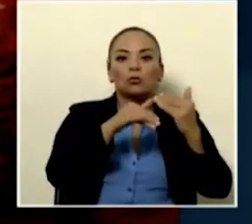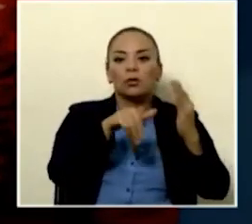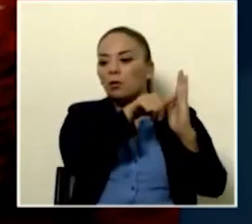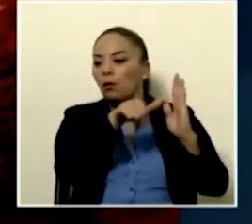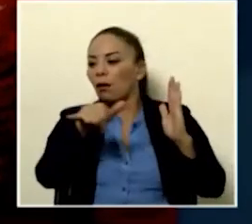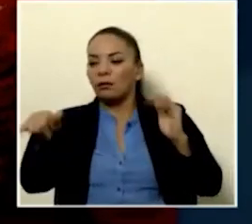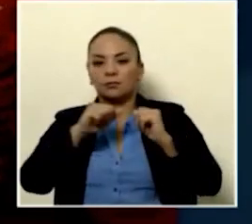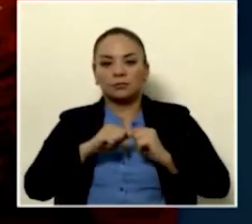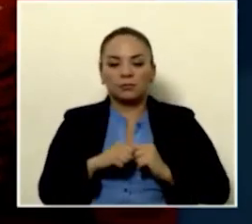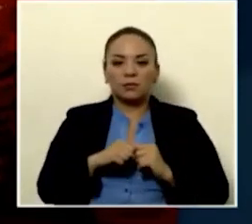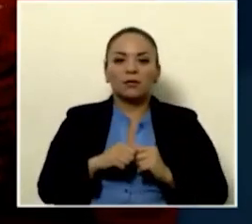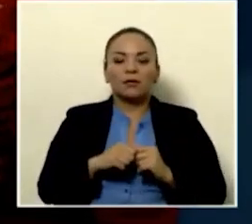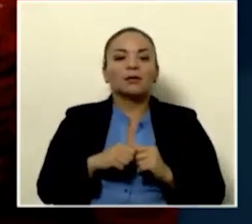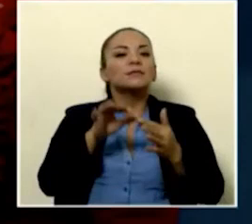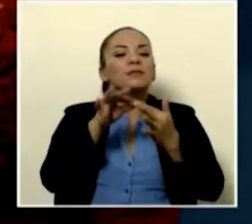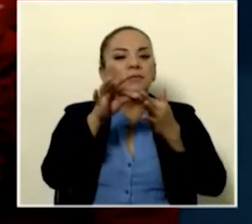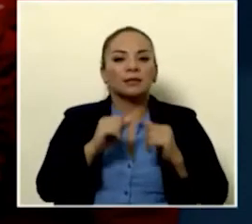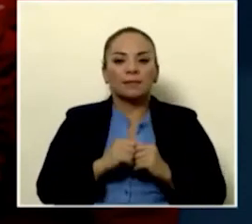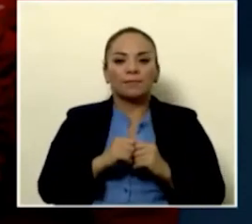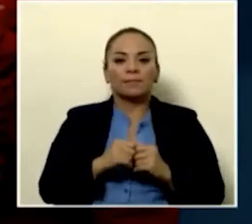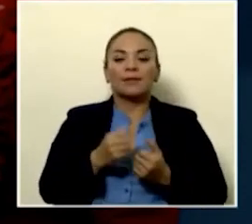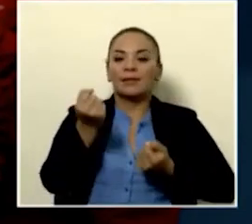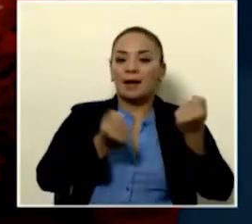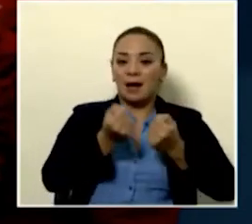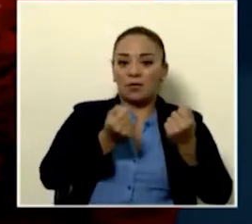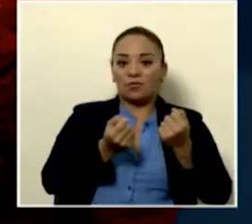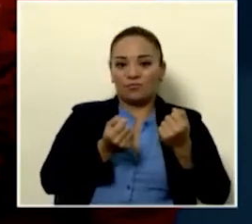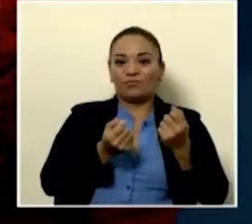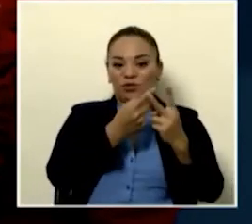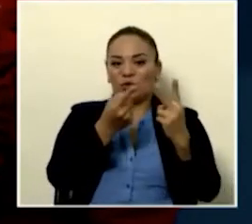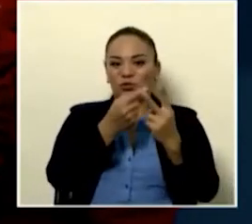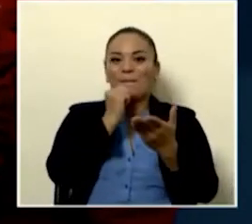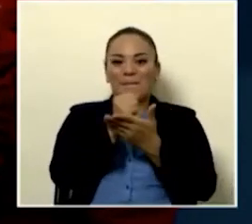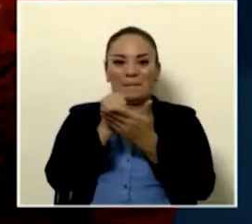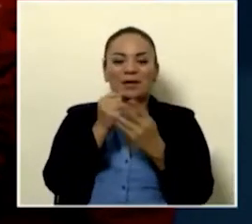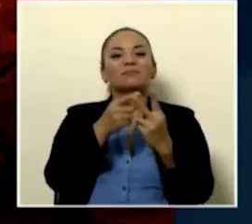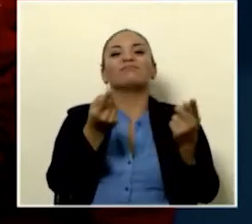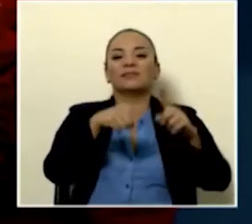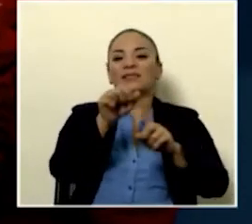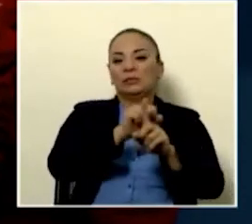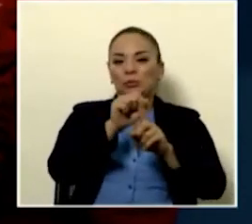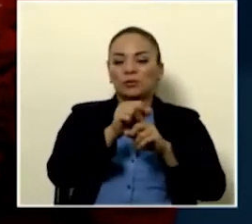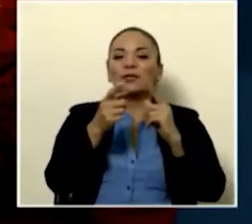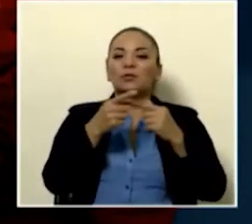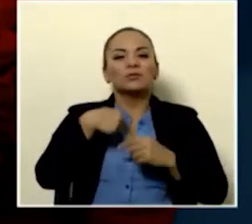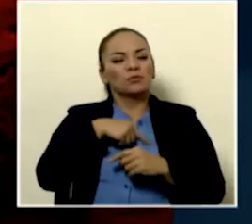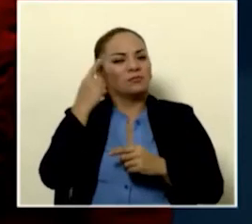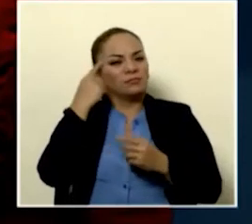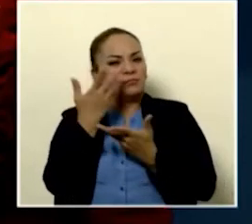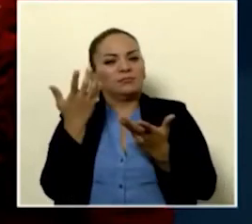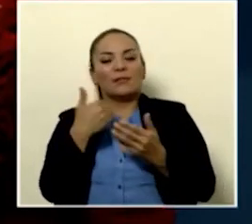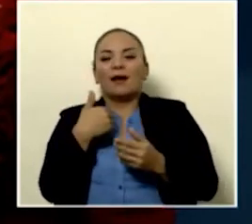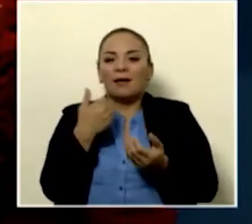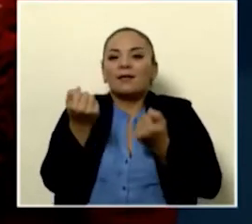esos vehículos. Particularmente en el caso de estos vehículos se presentó esa situación y entonces llegamos al sinsentido de que habían vehículos,